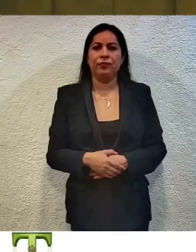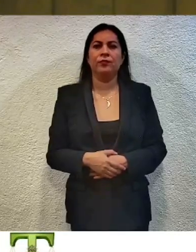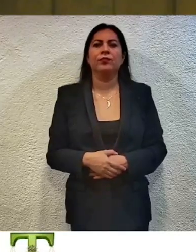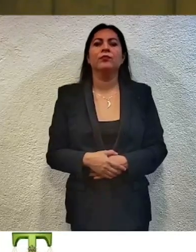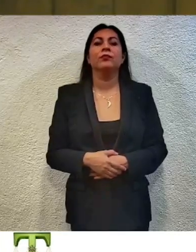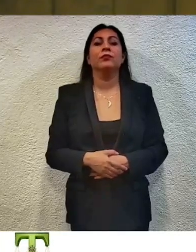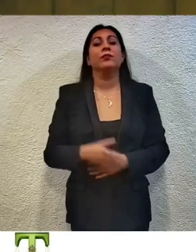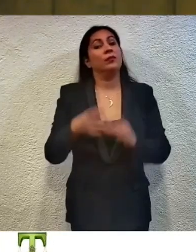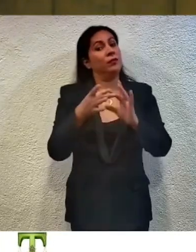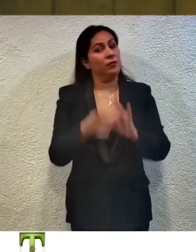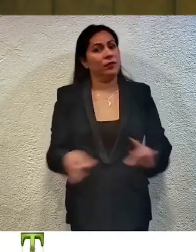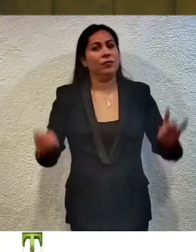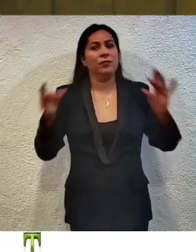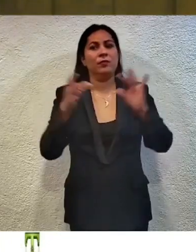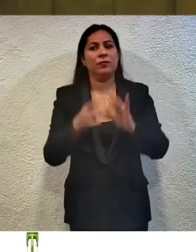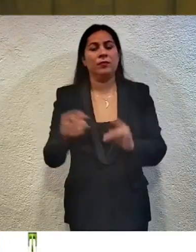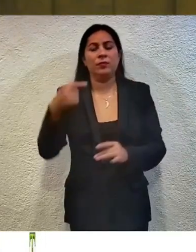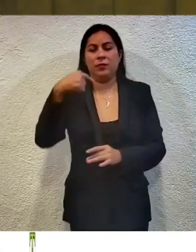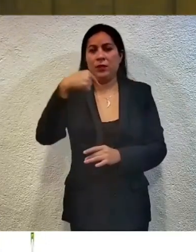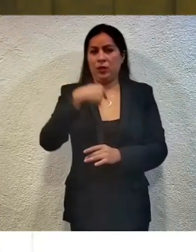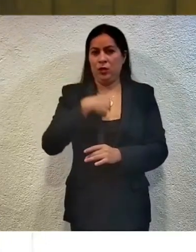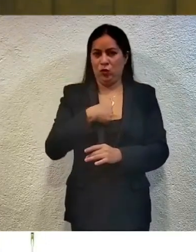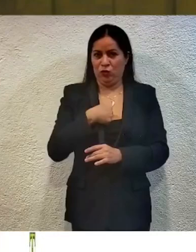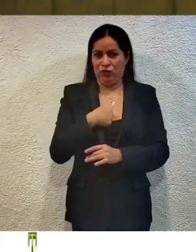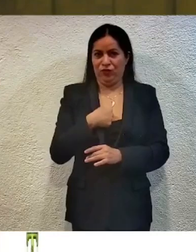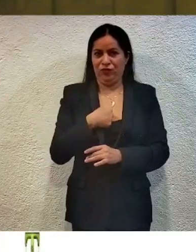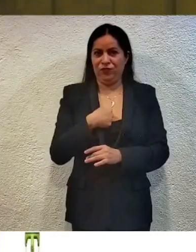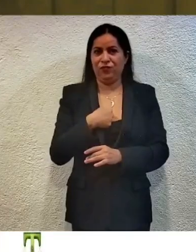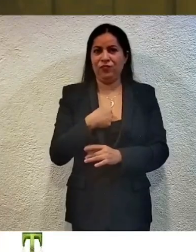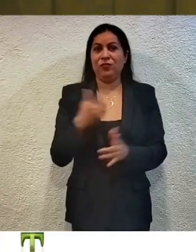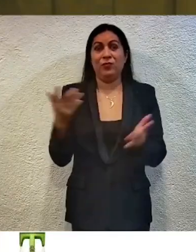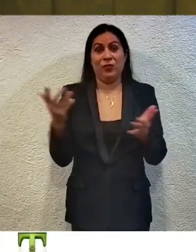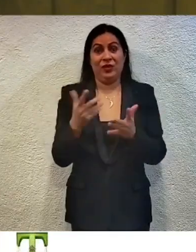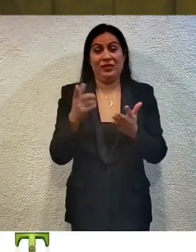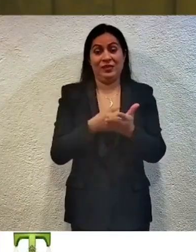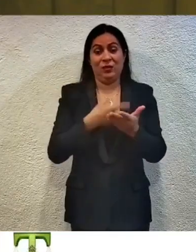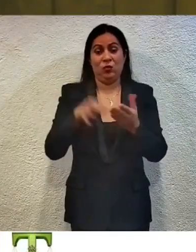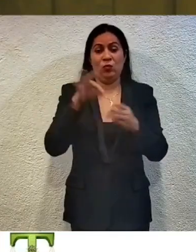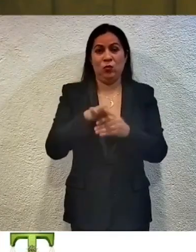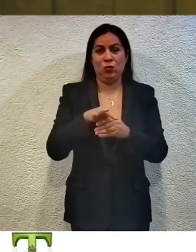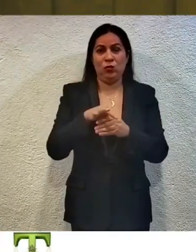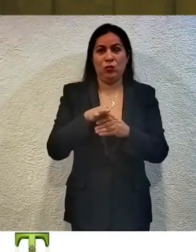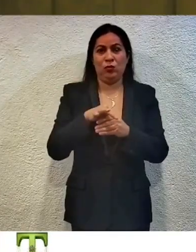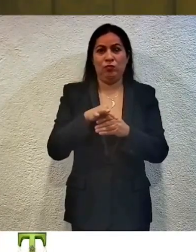adelanto que voy a emitir un voto concurrente